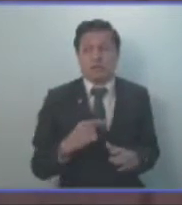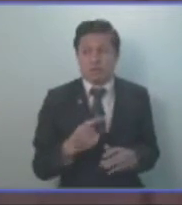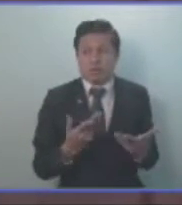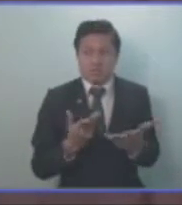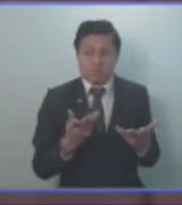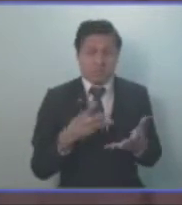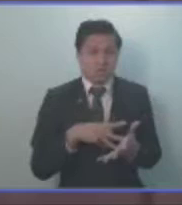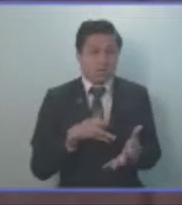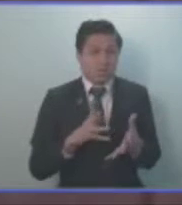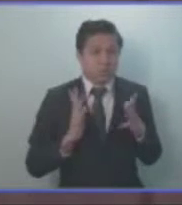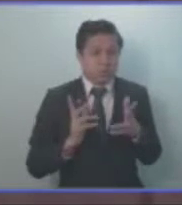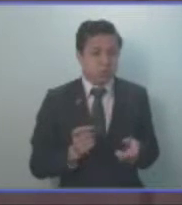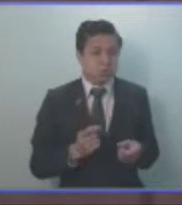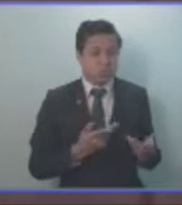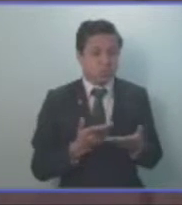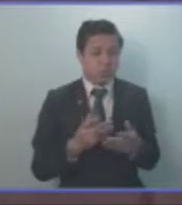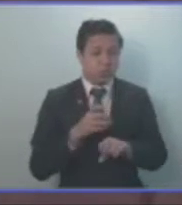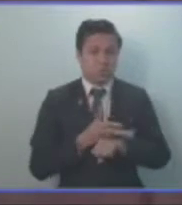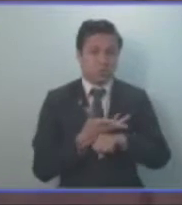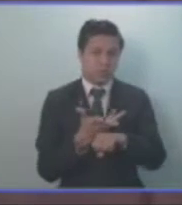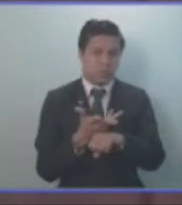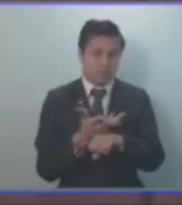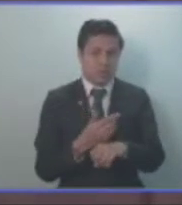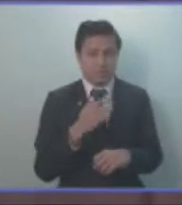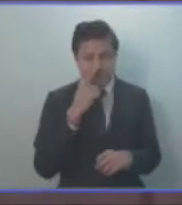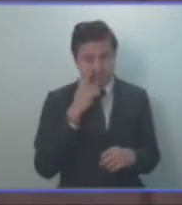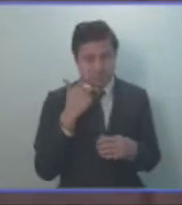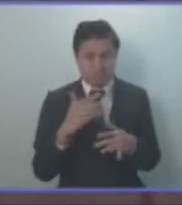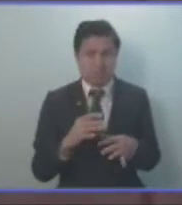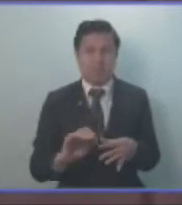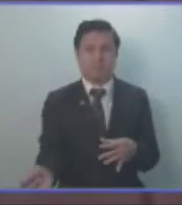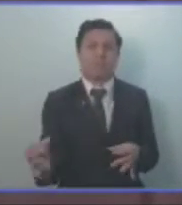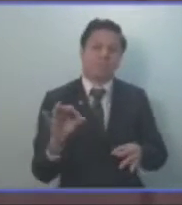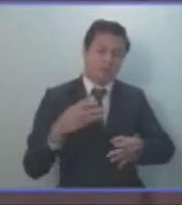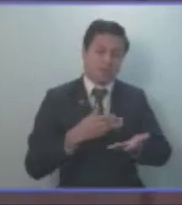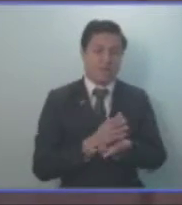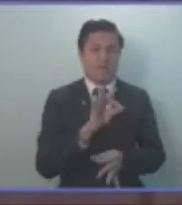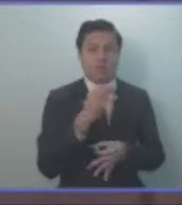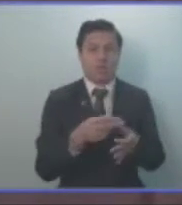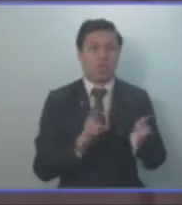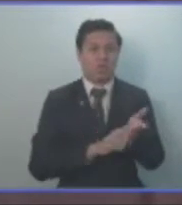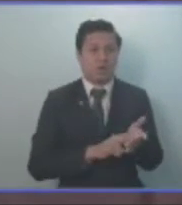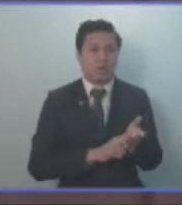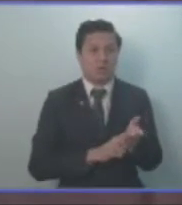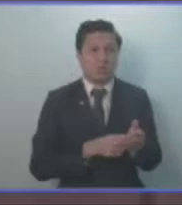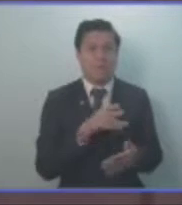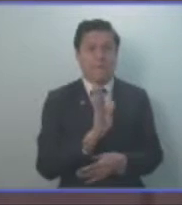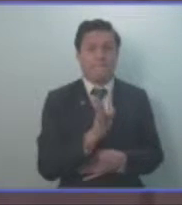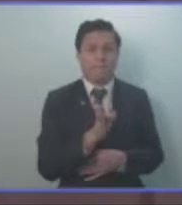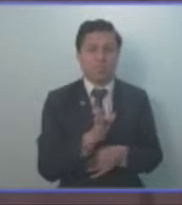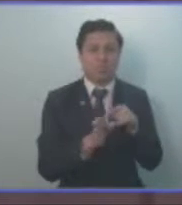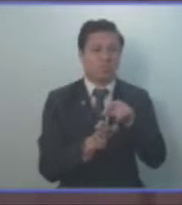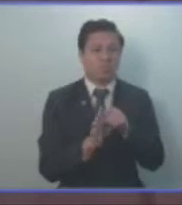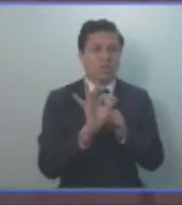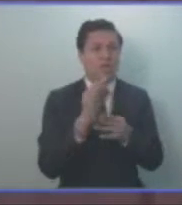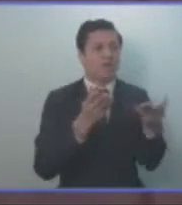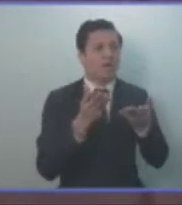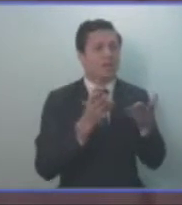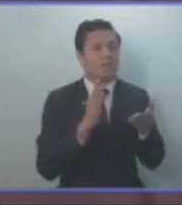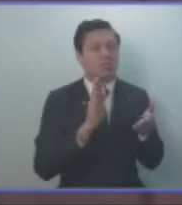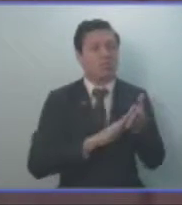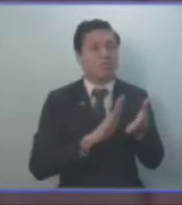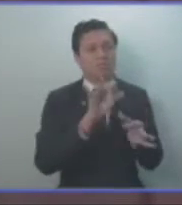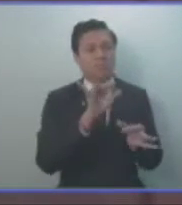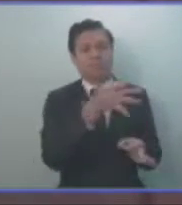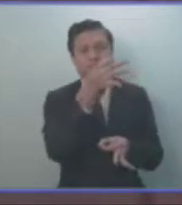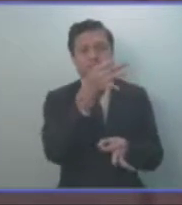servicio público de transporte colectivo de pasajeros han transferido vía compraventa u otro título traslaticio de dominio los vehículos en